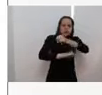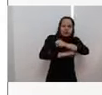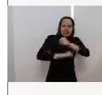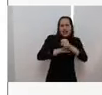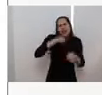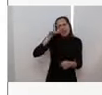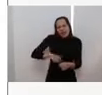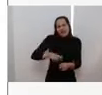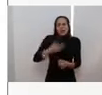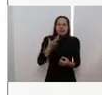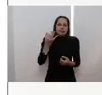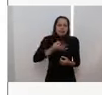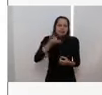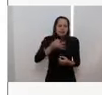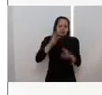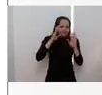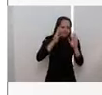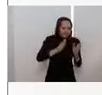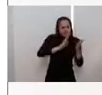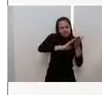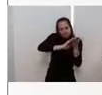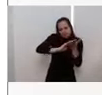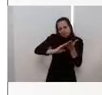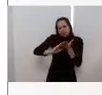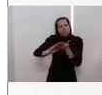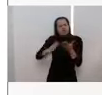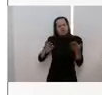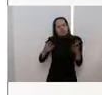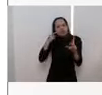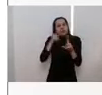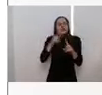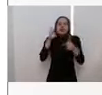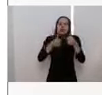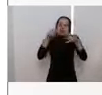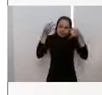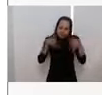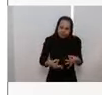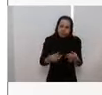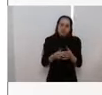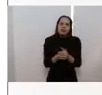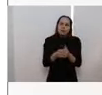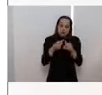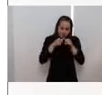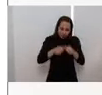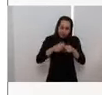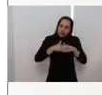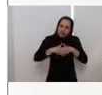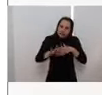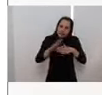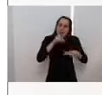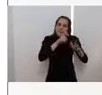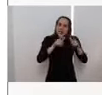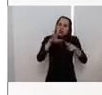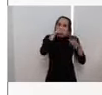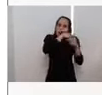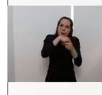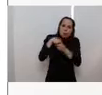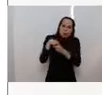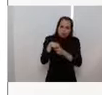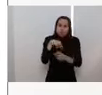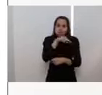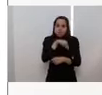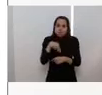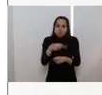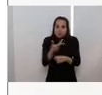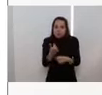con sus mantenimientos para garantizar su confort y su habitación habilidad para todo el personal que se encuentra